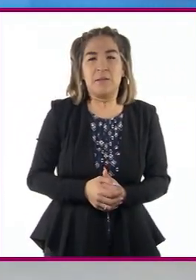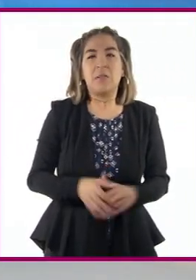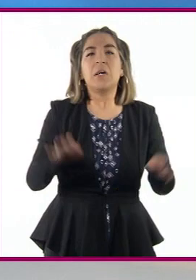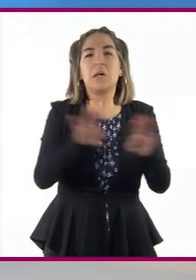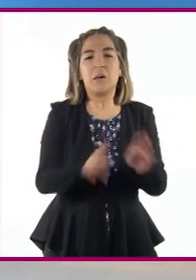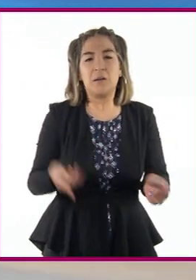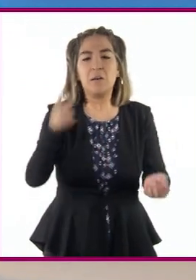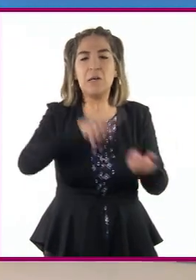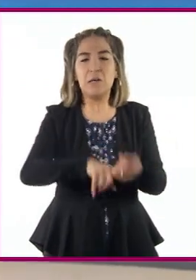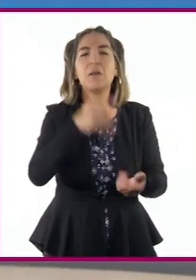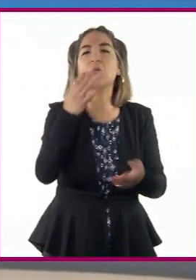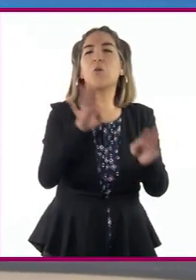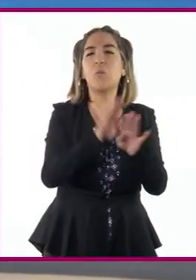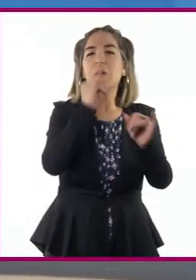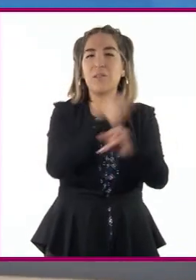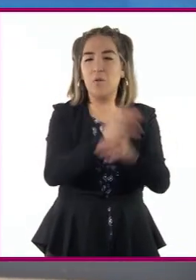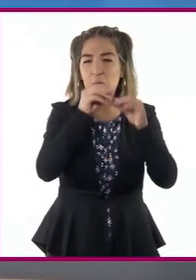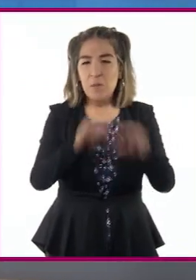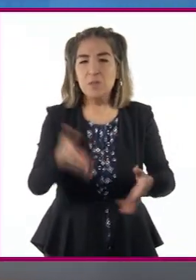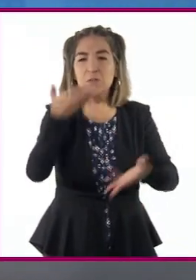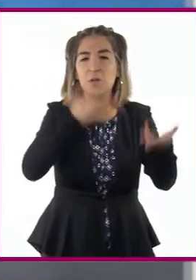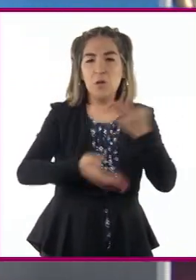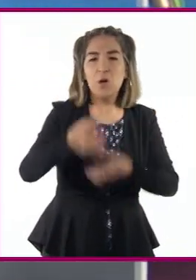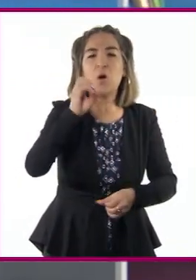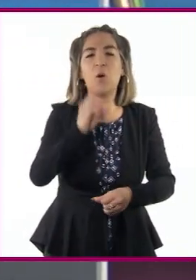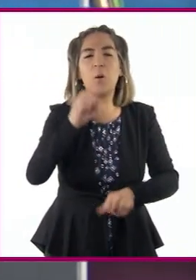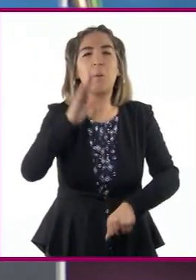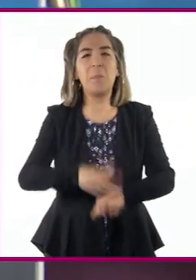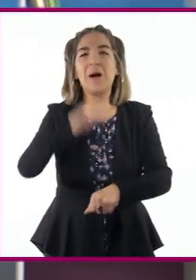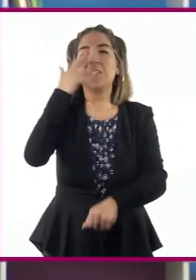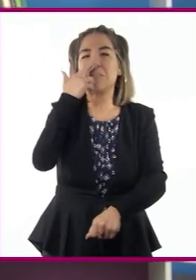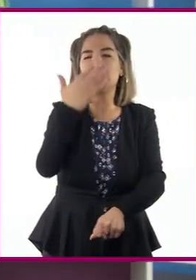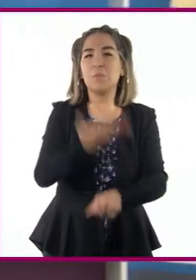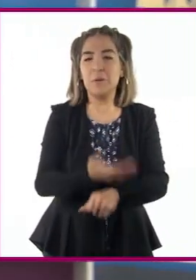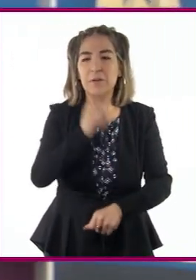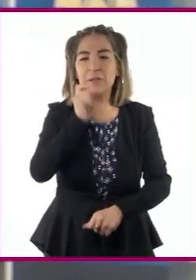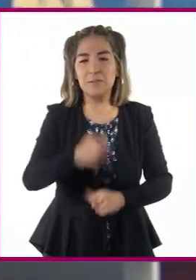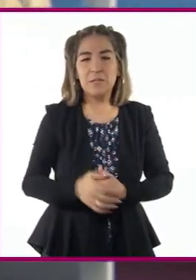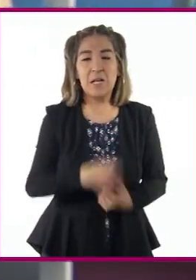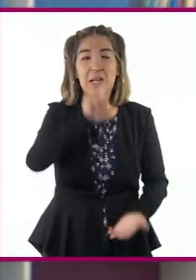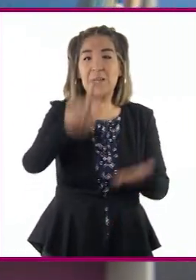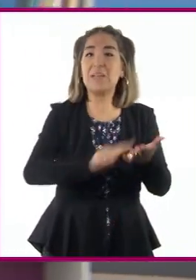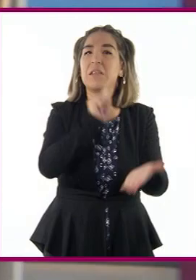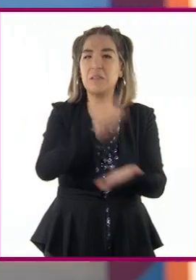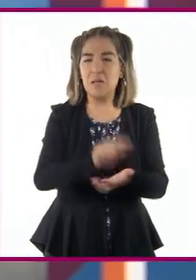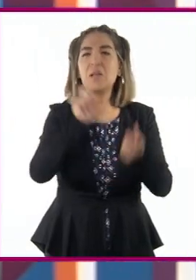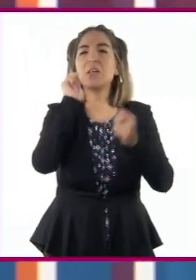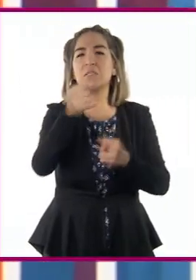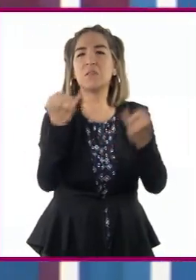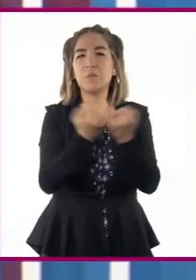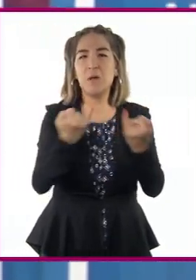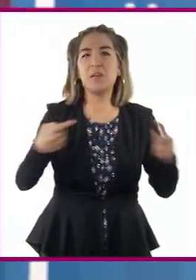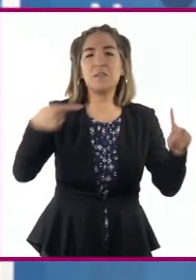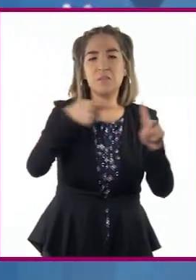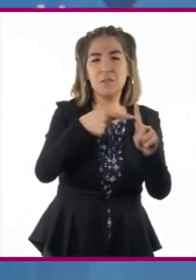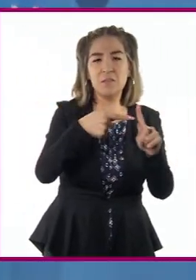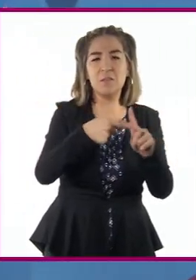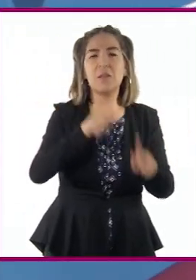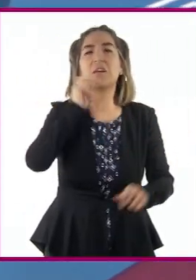la documentación e información que tengan bajo su responsabilidad. La ley también establece principios de